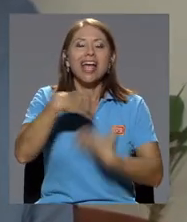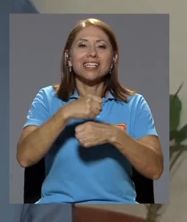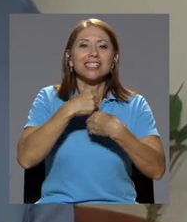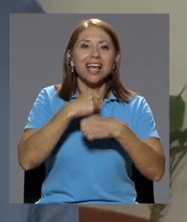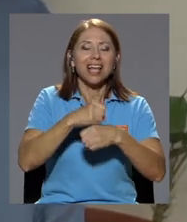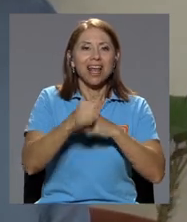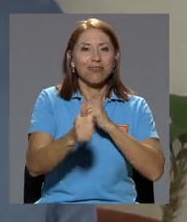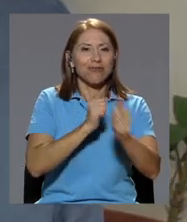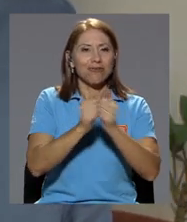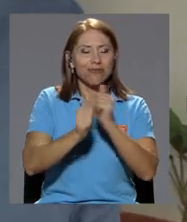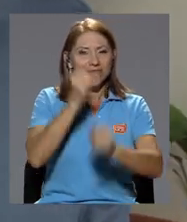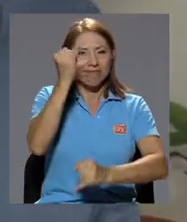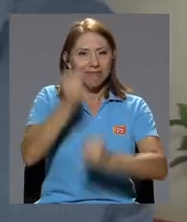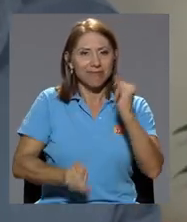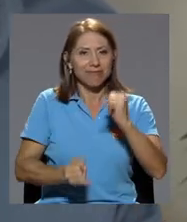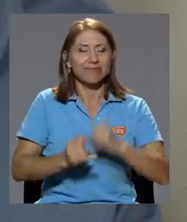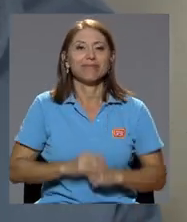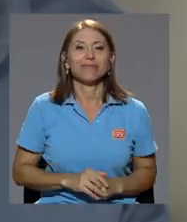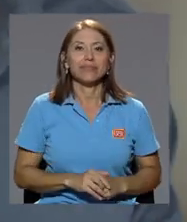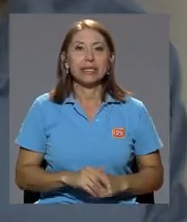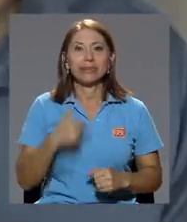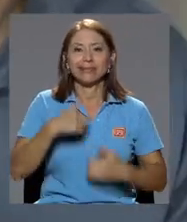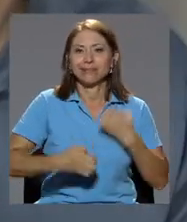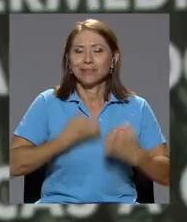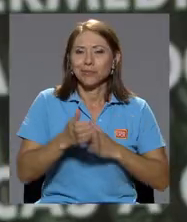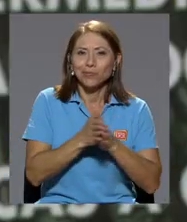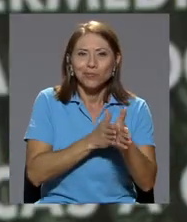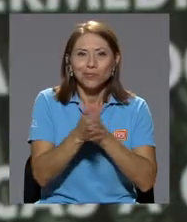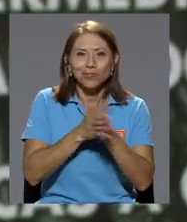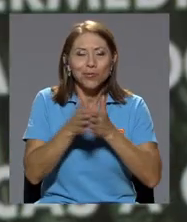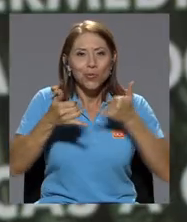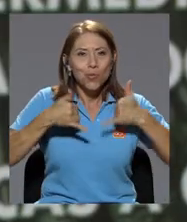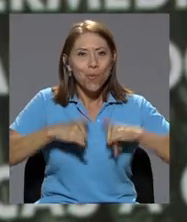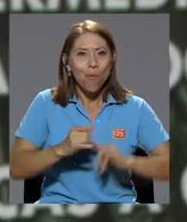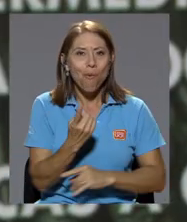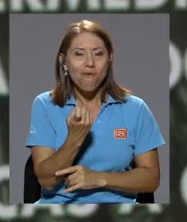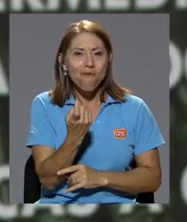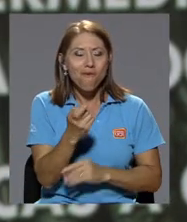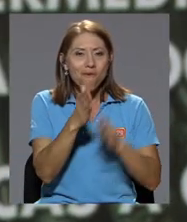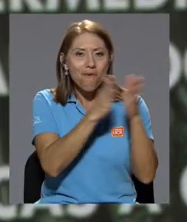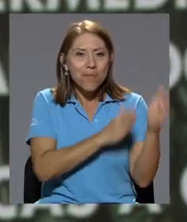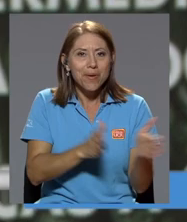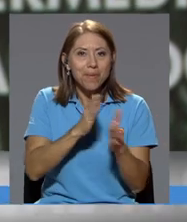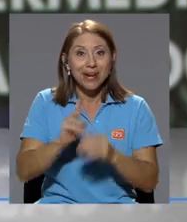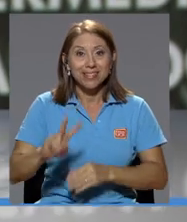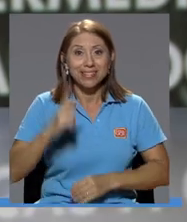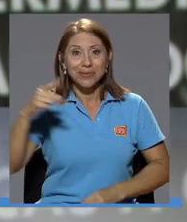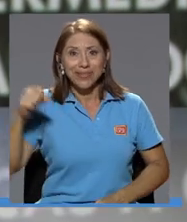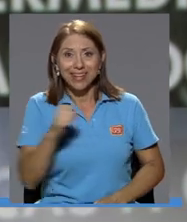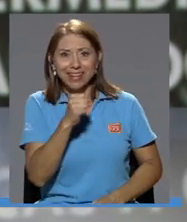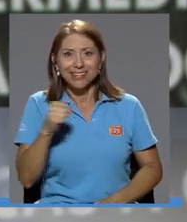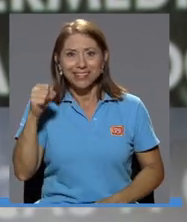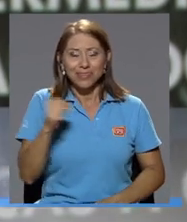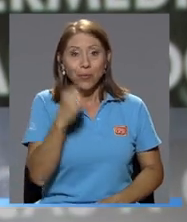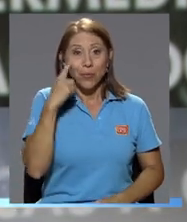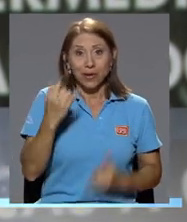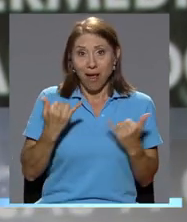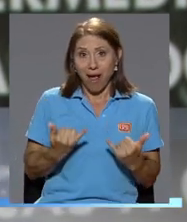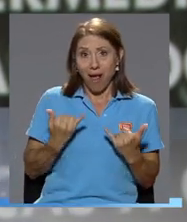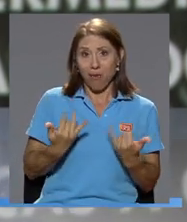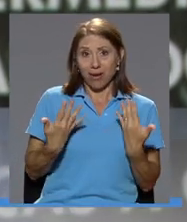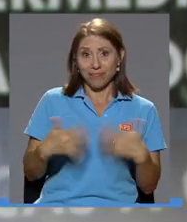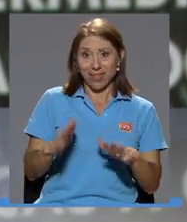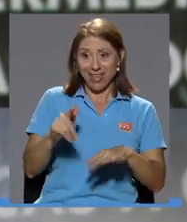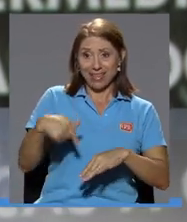final del concurso estoy muy emocionado todavía me falta preparar la segunda canción porque ahora